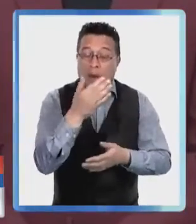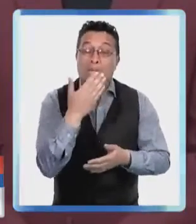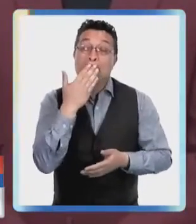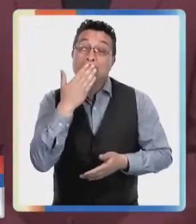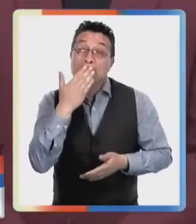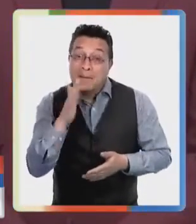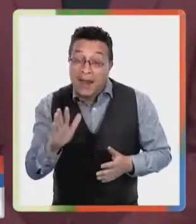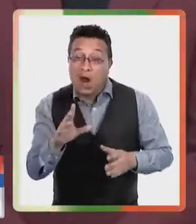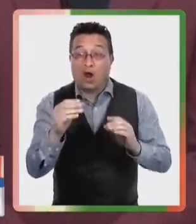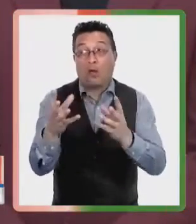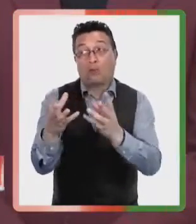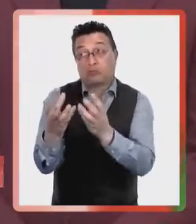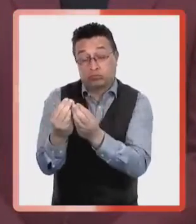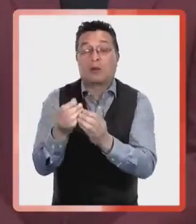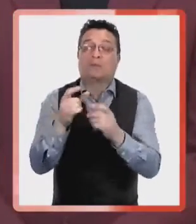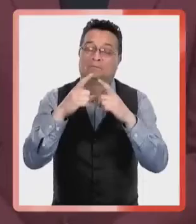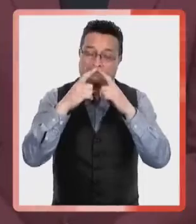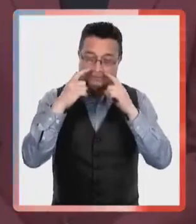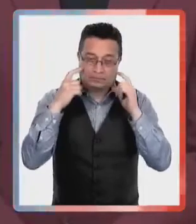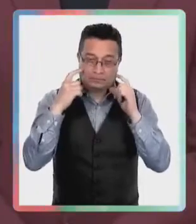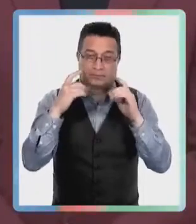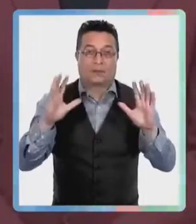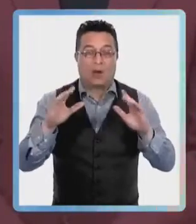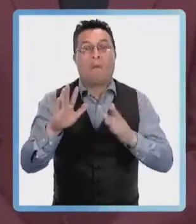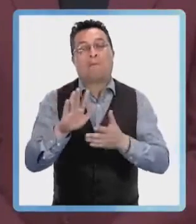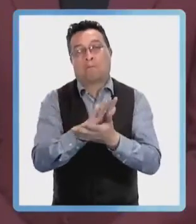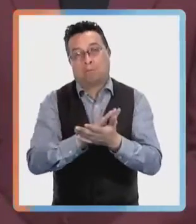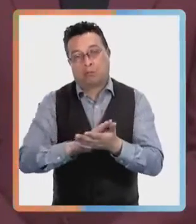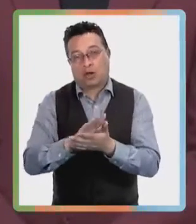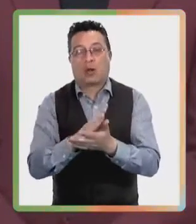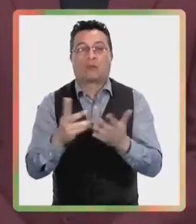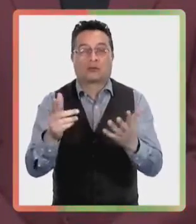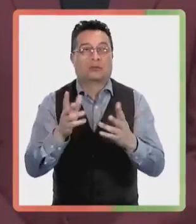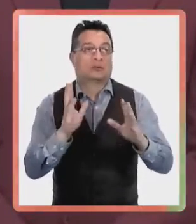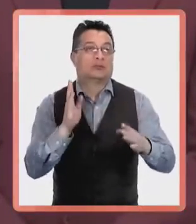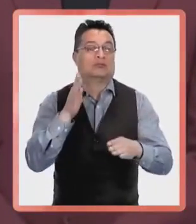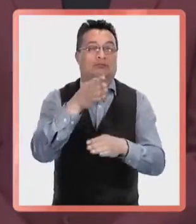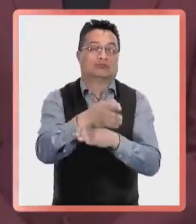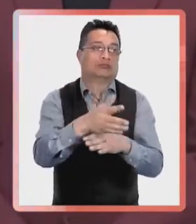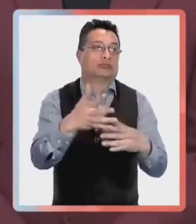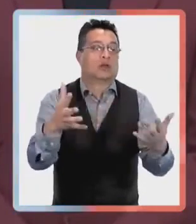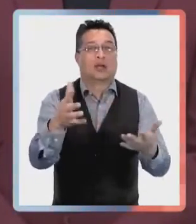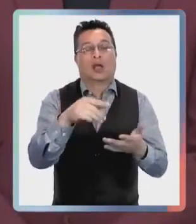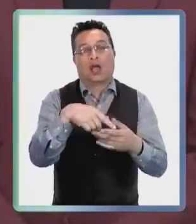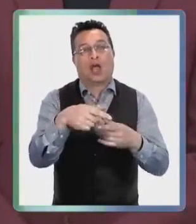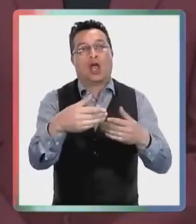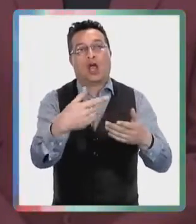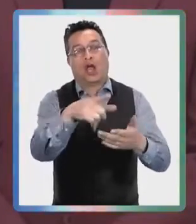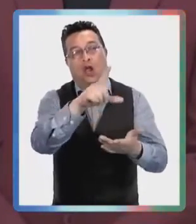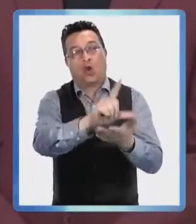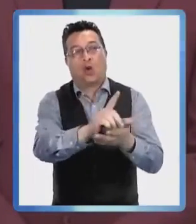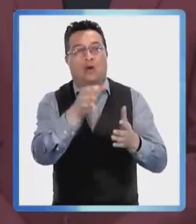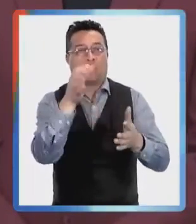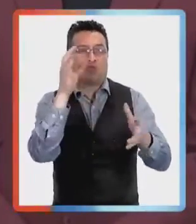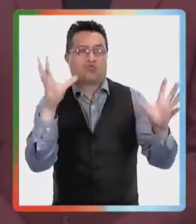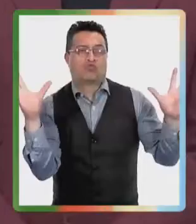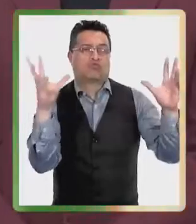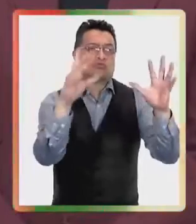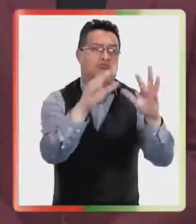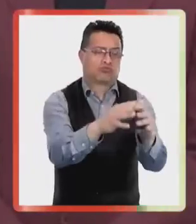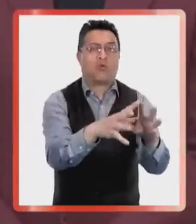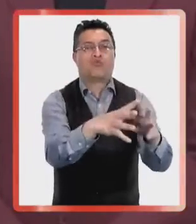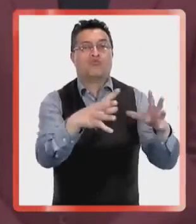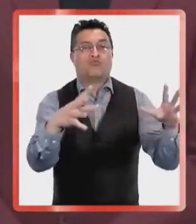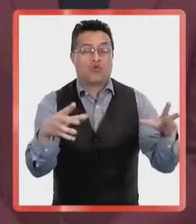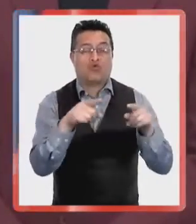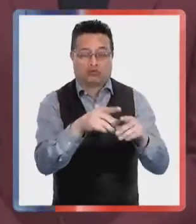que pueda haber aglomeración, como es por ejemplo los eventos donde hay reunión de muchas personas